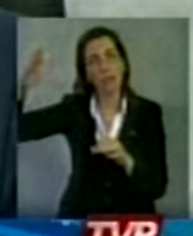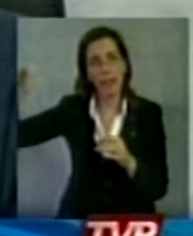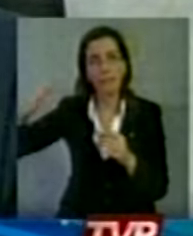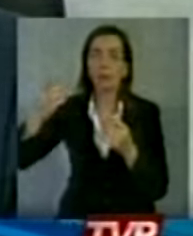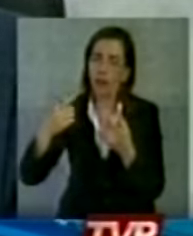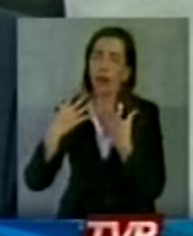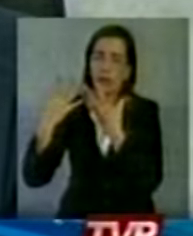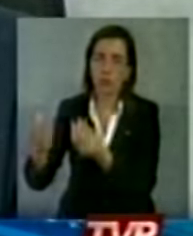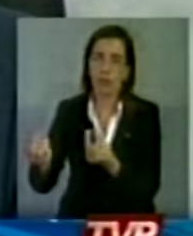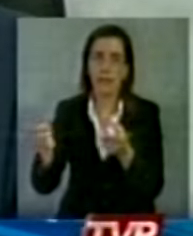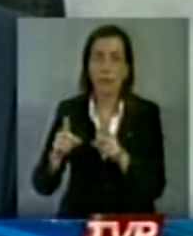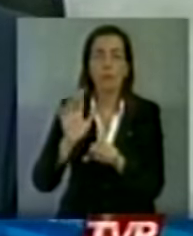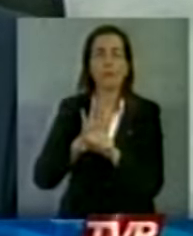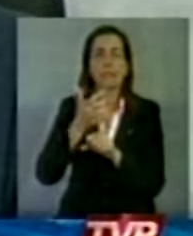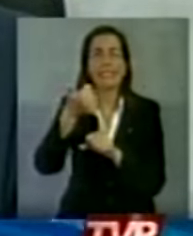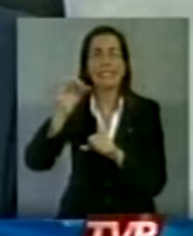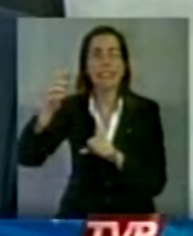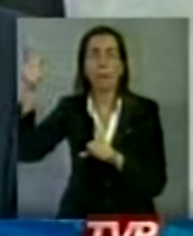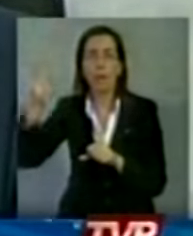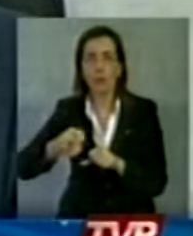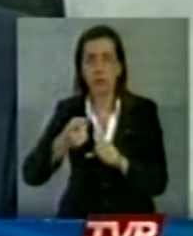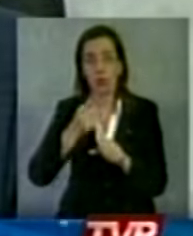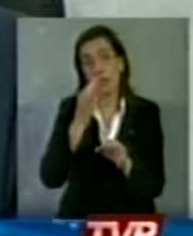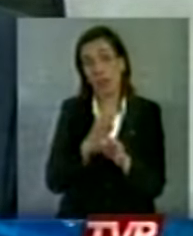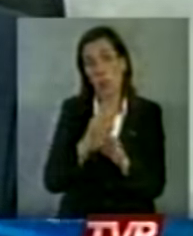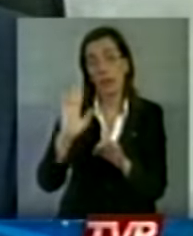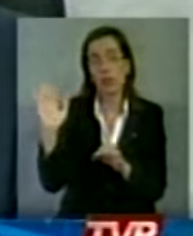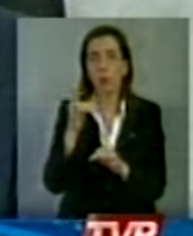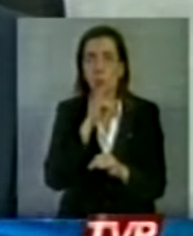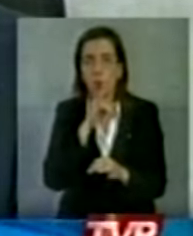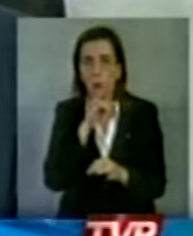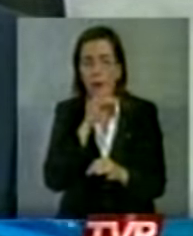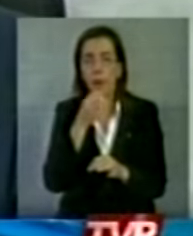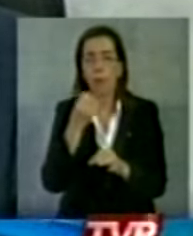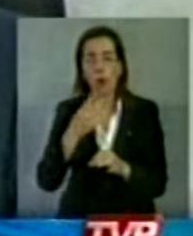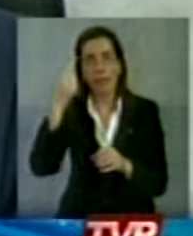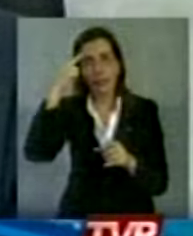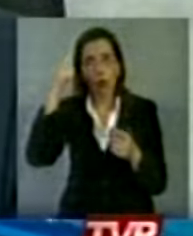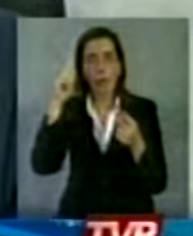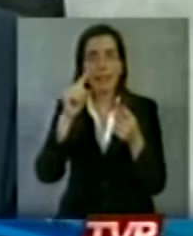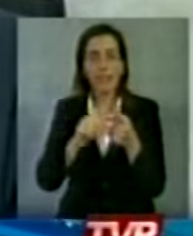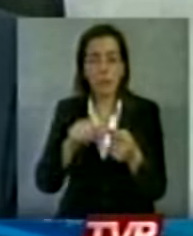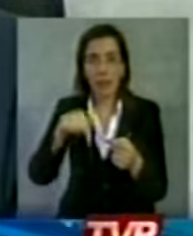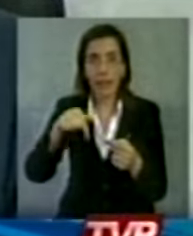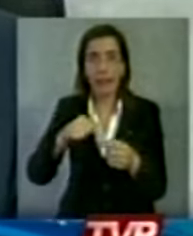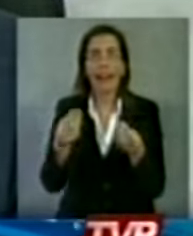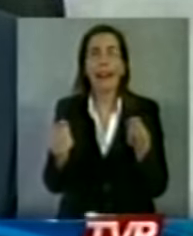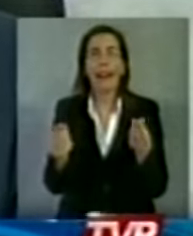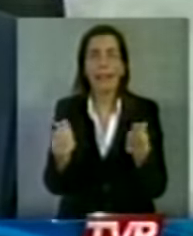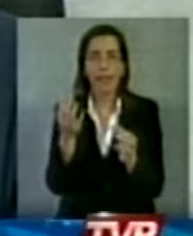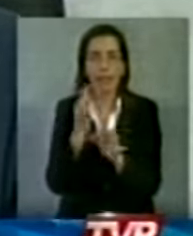de Tucumán. El objetivo de calidad educativa tiene a la escuela como vértice de toda nuestra política